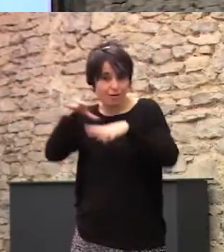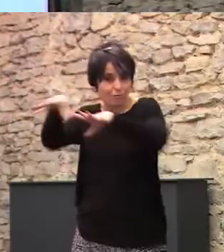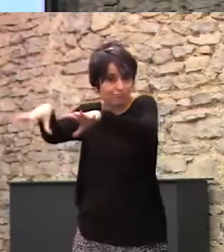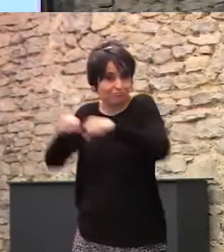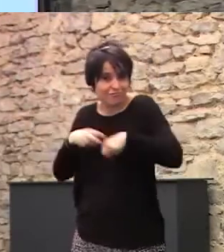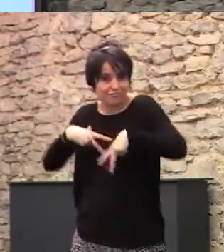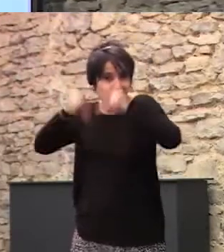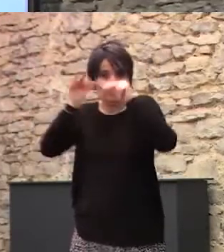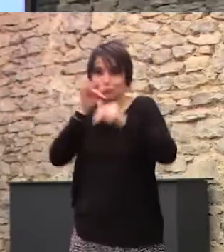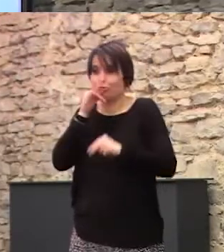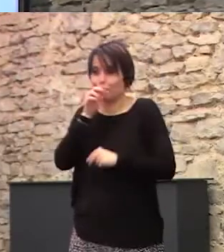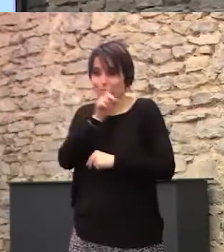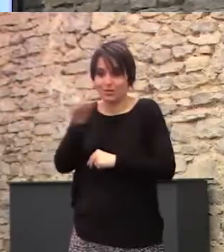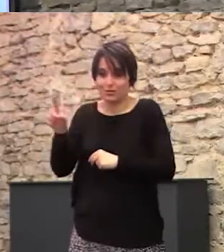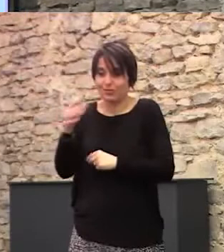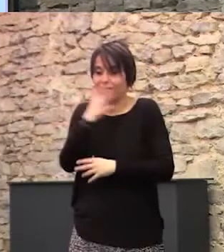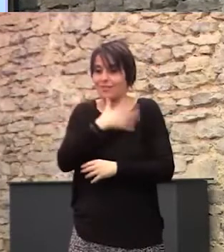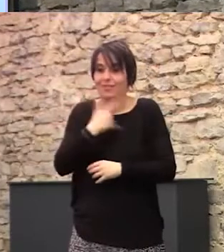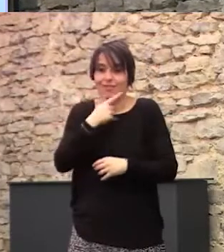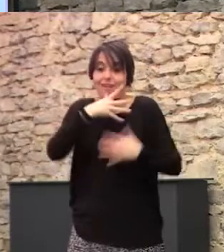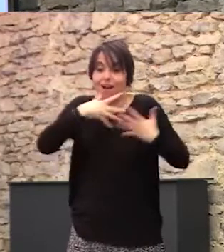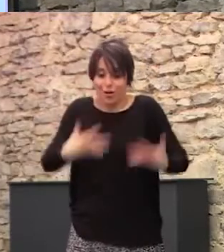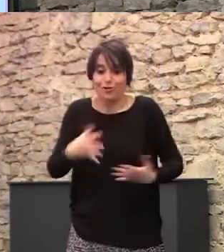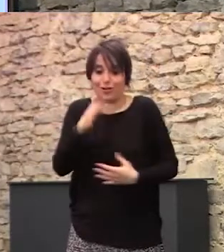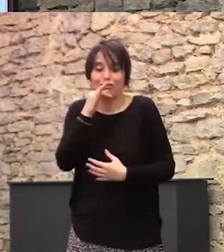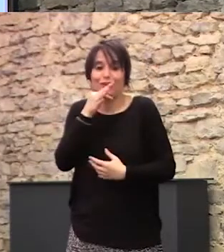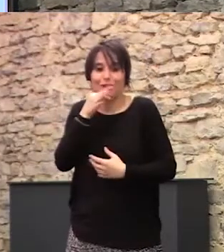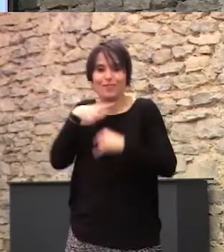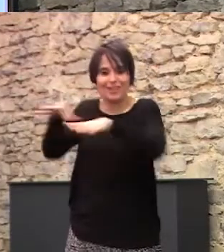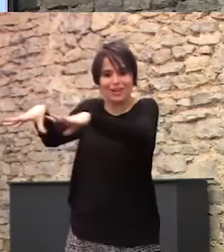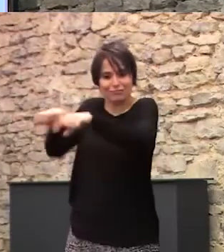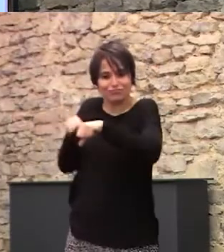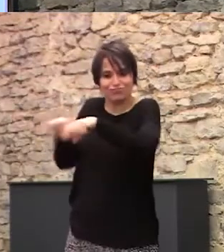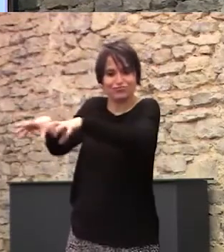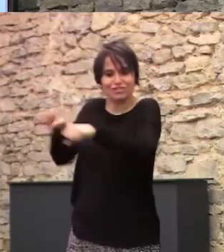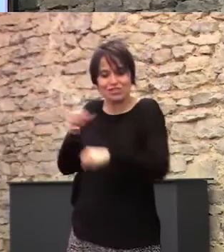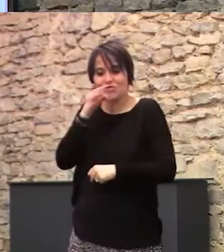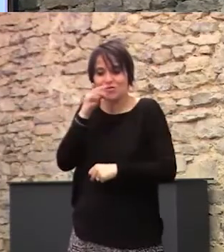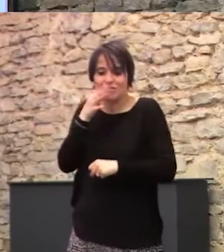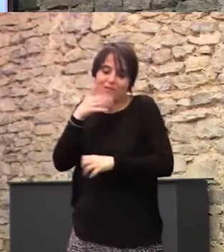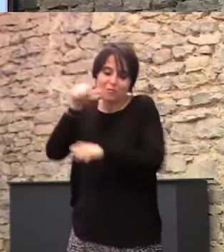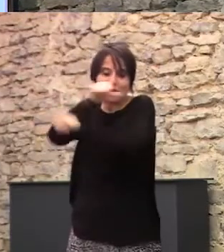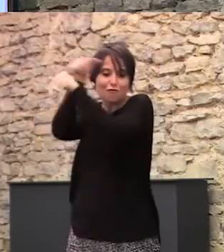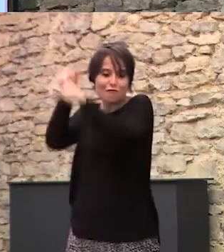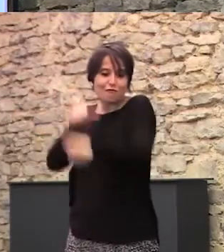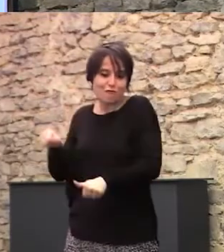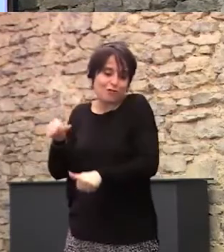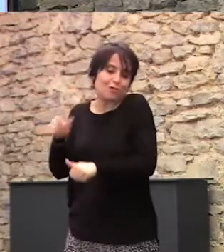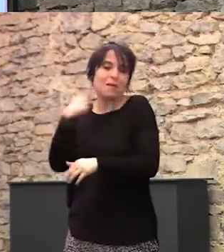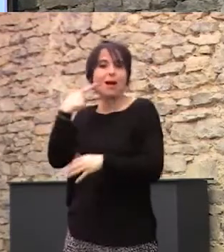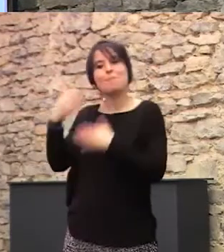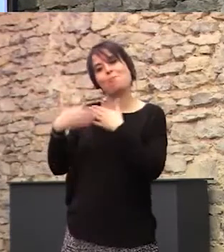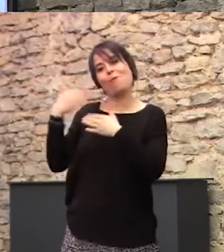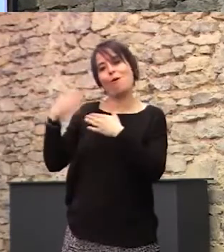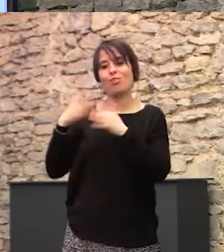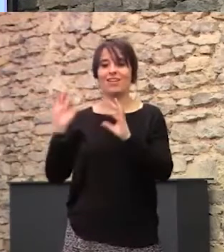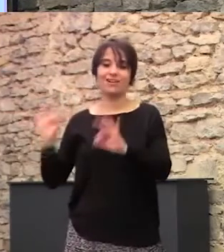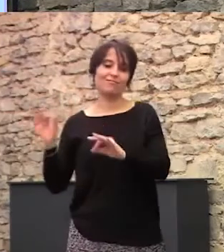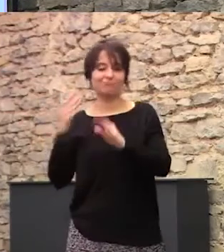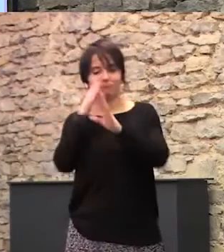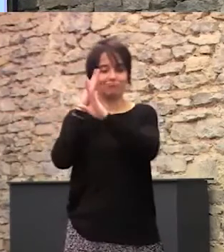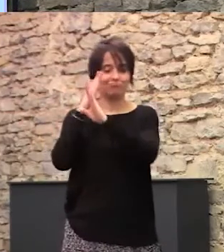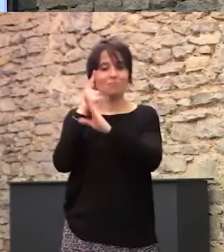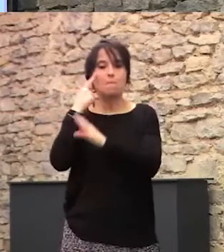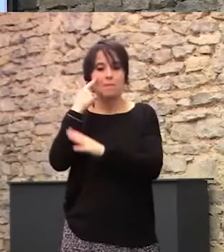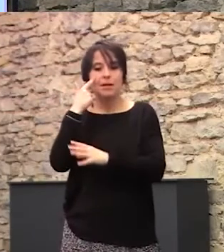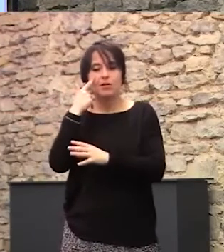que de hecho esta ahora coge muchas otras formas más sofisticadas y a veces,